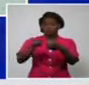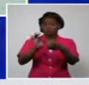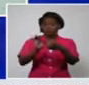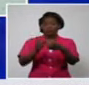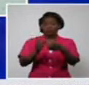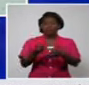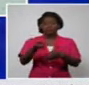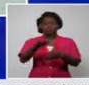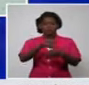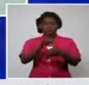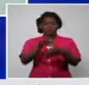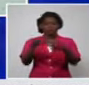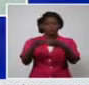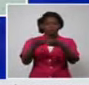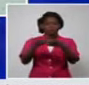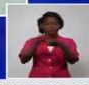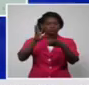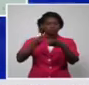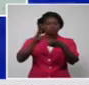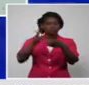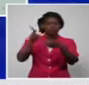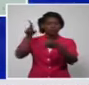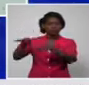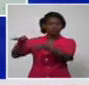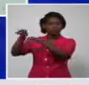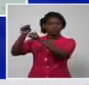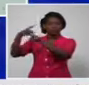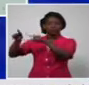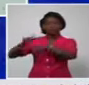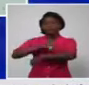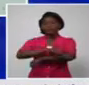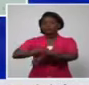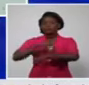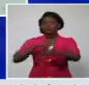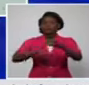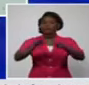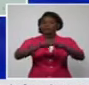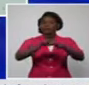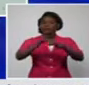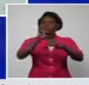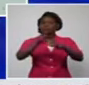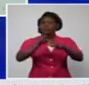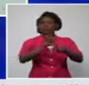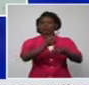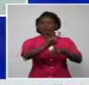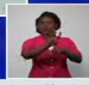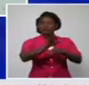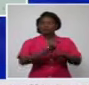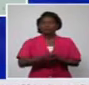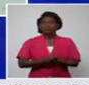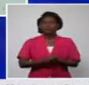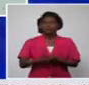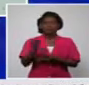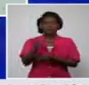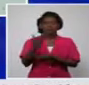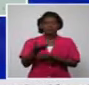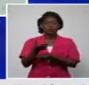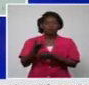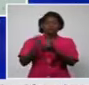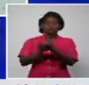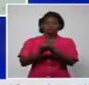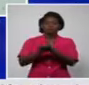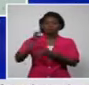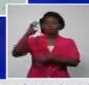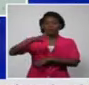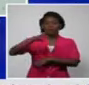país ya incubando la enfermedad, de La Habana 4, de los municipios Marianao, Habana del Este y Habana